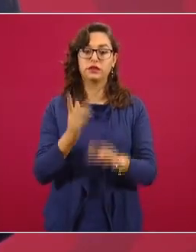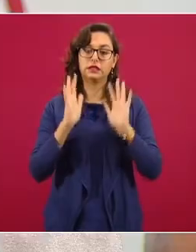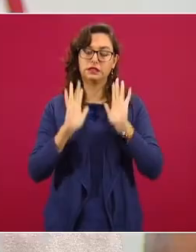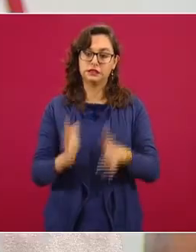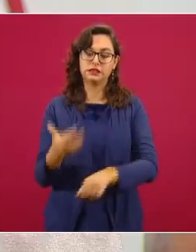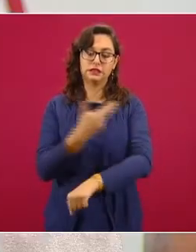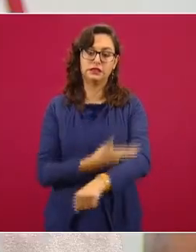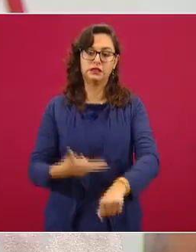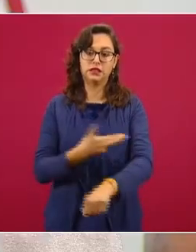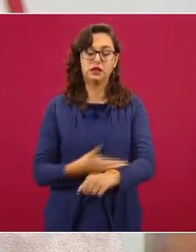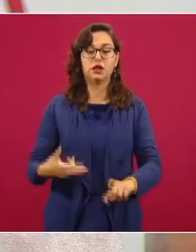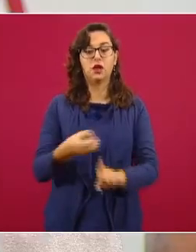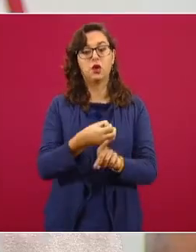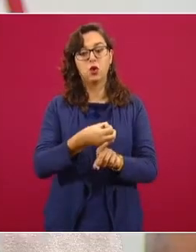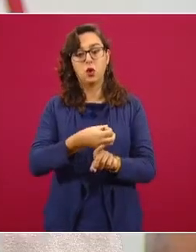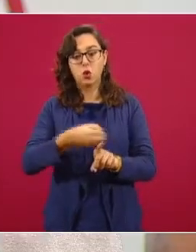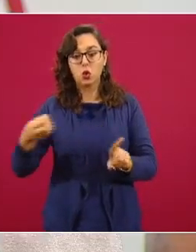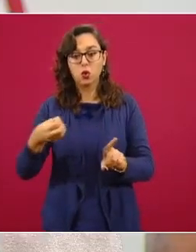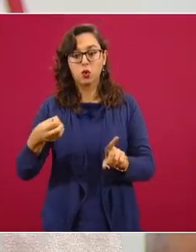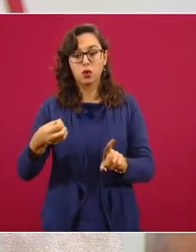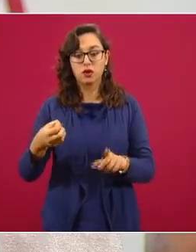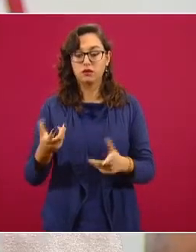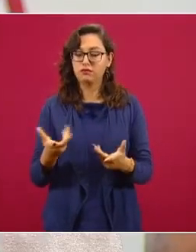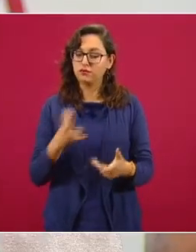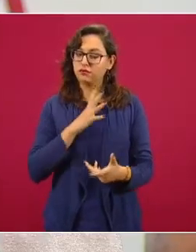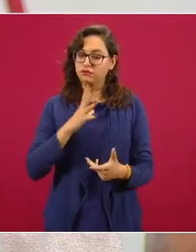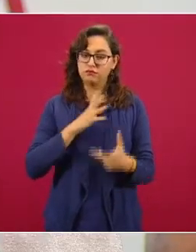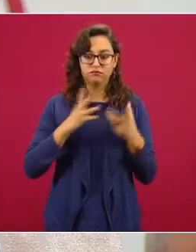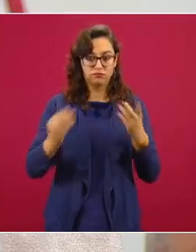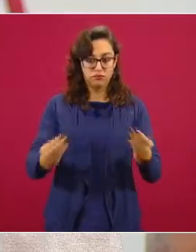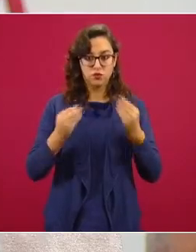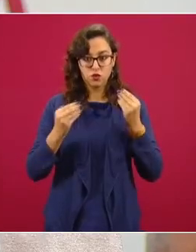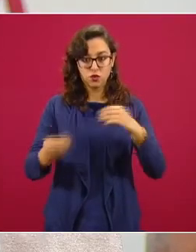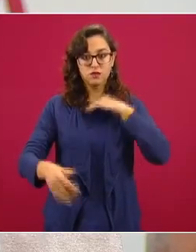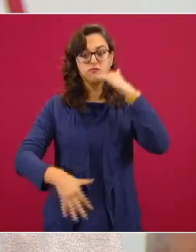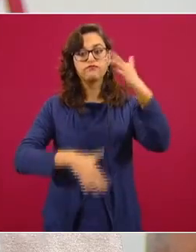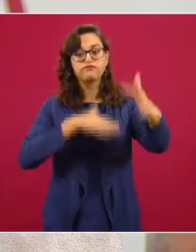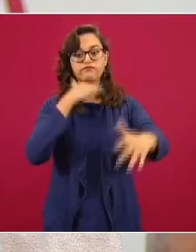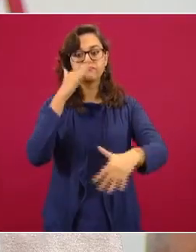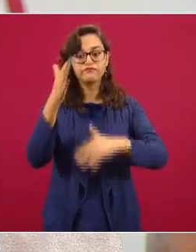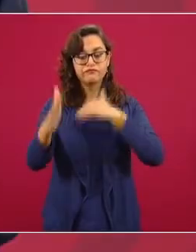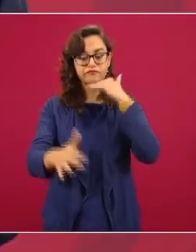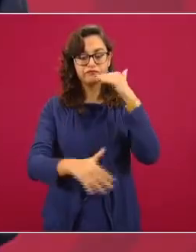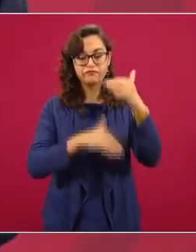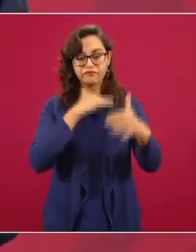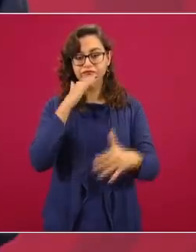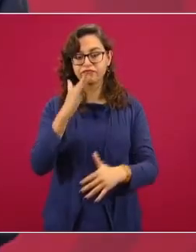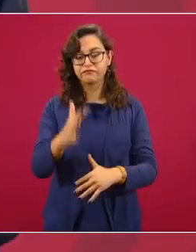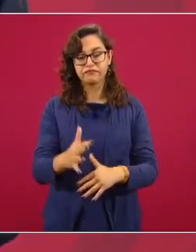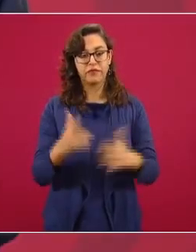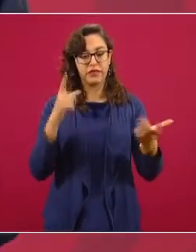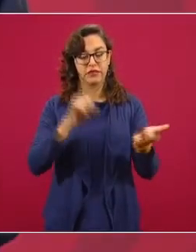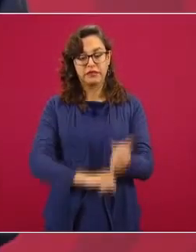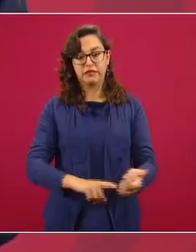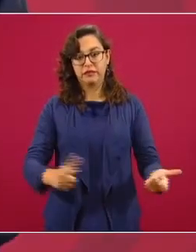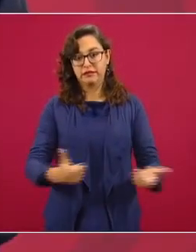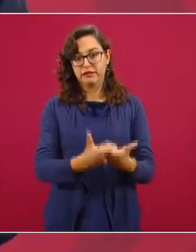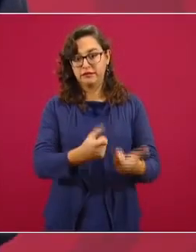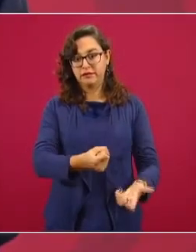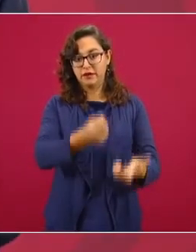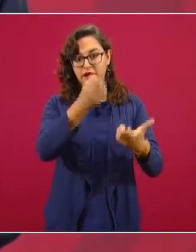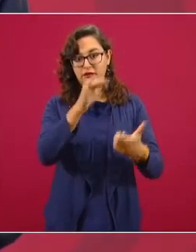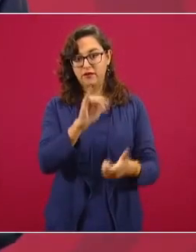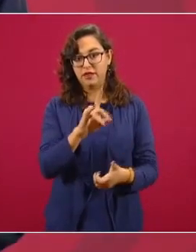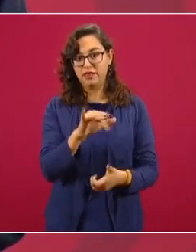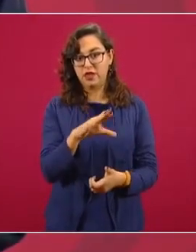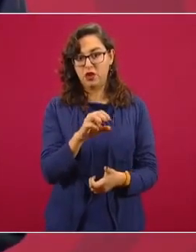orden por la corrupción que imperaba en estos fideicomisos,